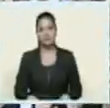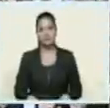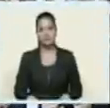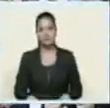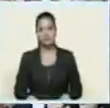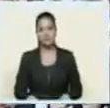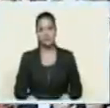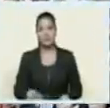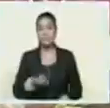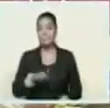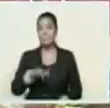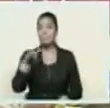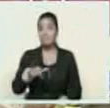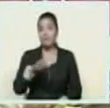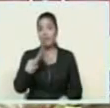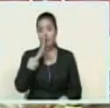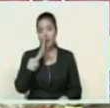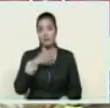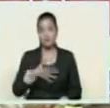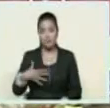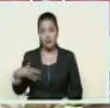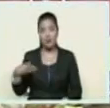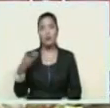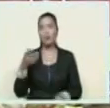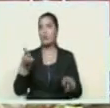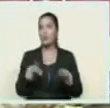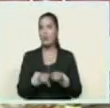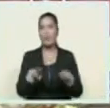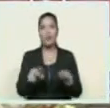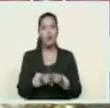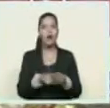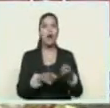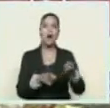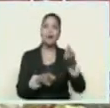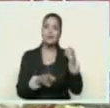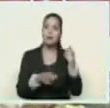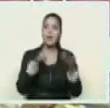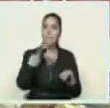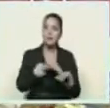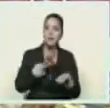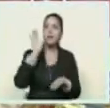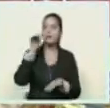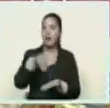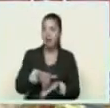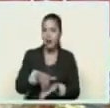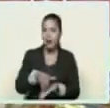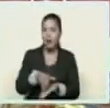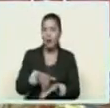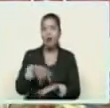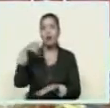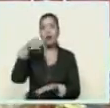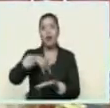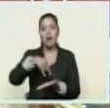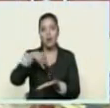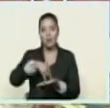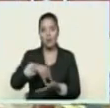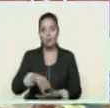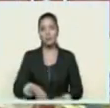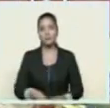y yo quiero hacer quién vanina lo mismo que hice ayer en miranda y naranja y en cada